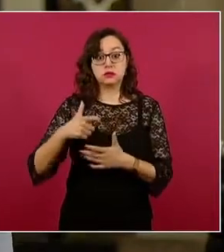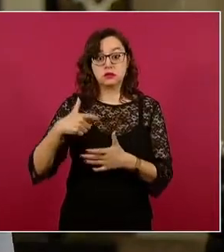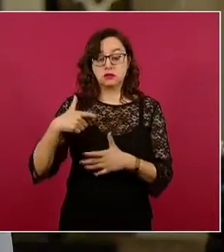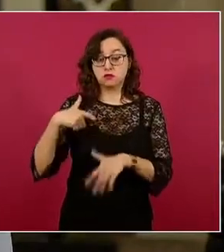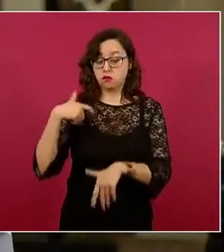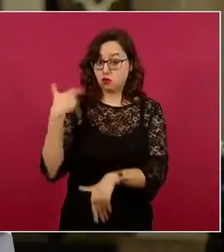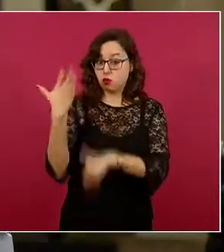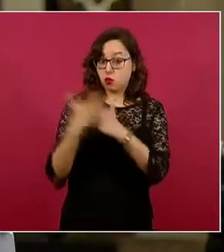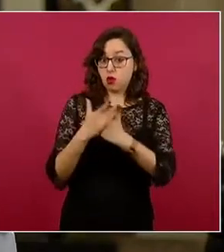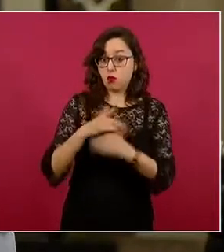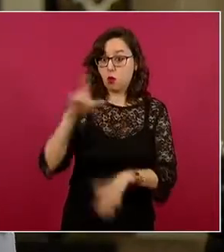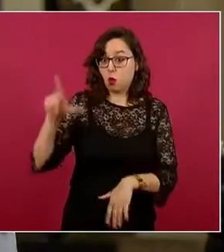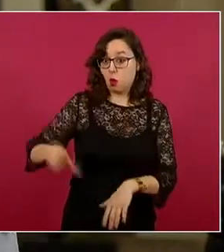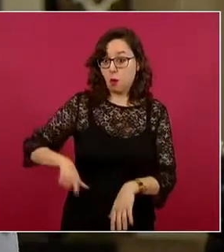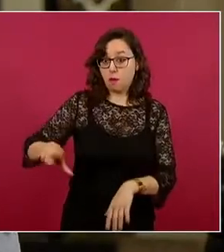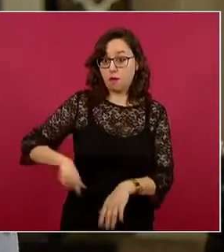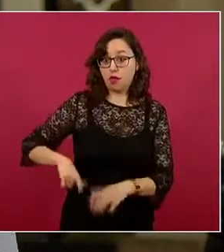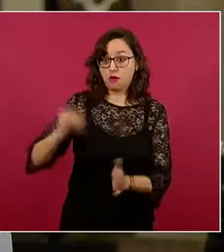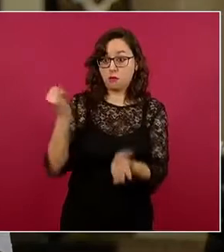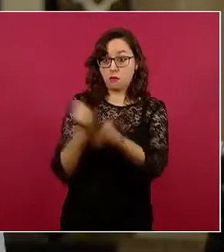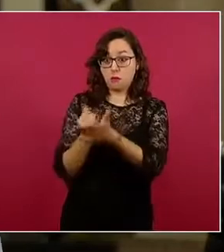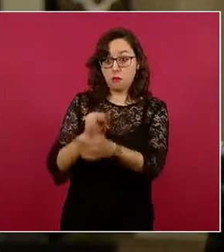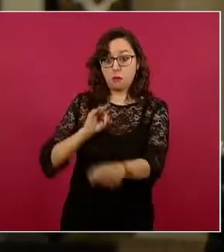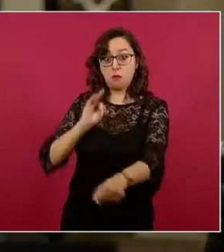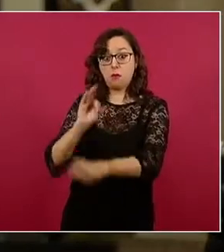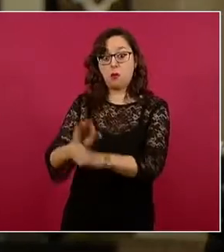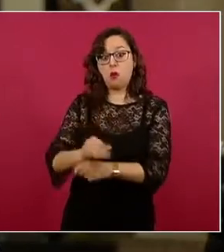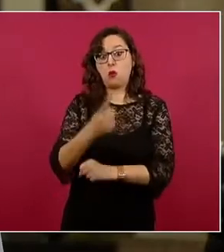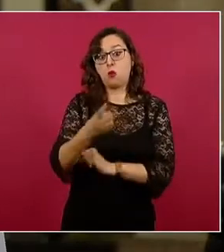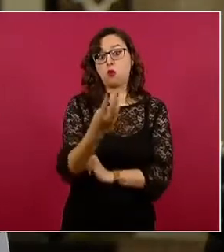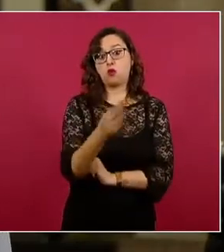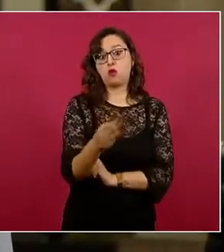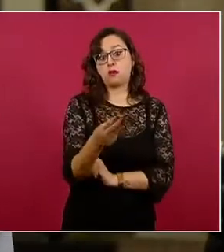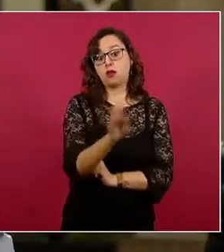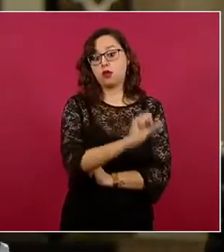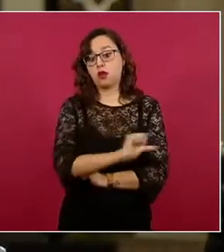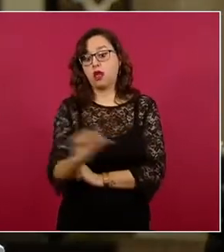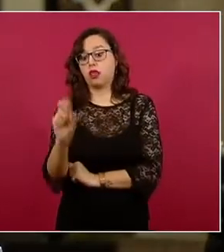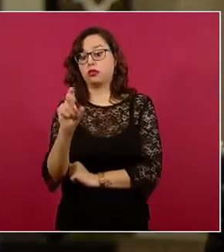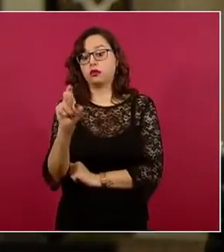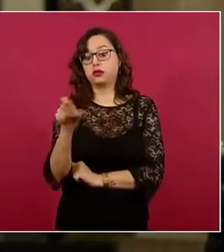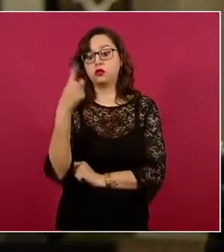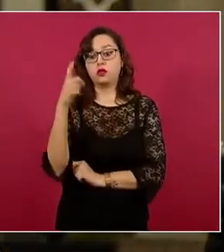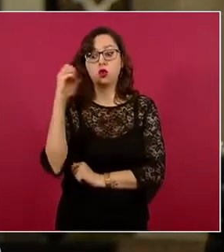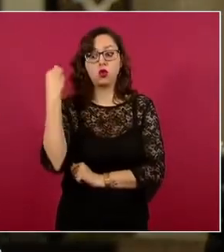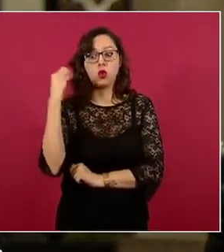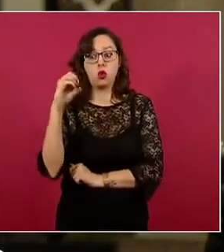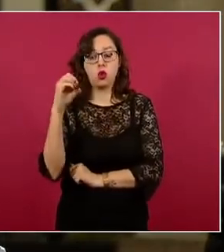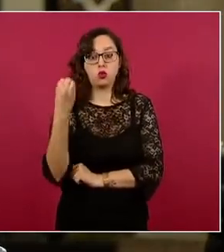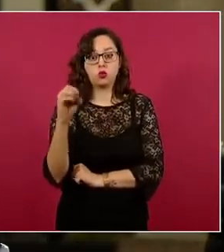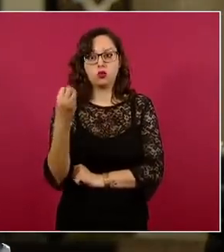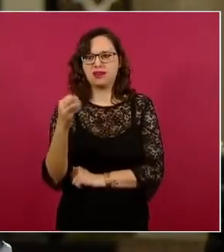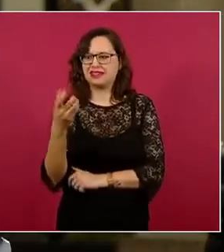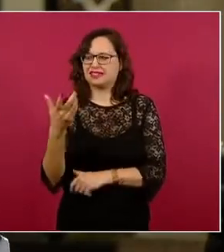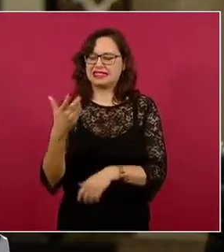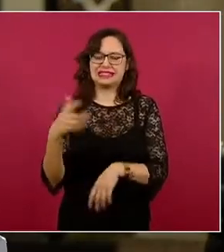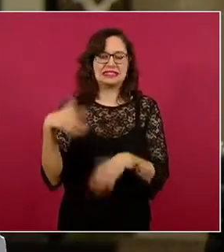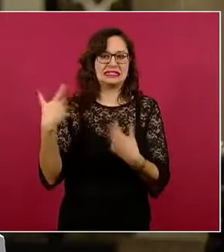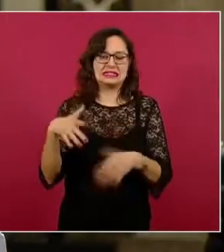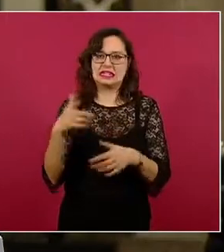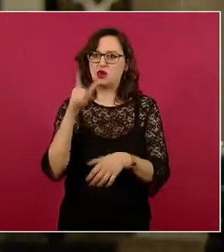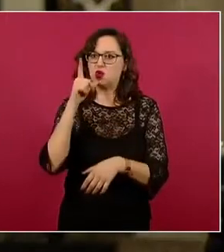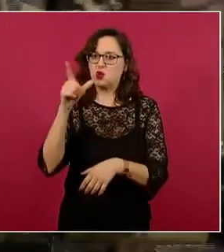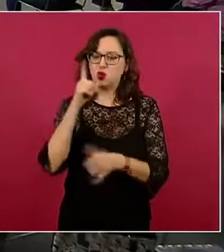a dar este subsidio que aplica del 1 de mayo al 31 de octubre por las altas temperaturas que cada año se va